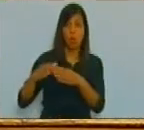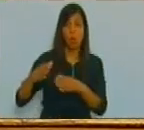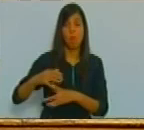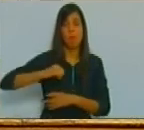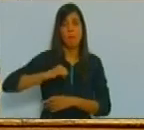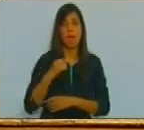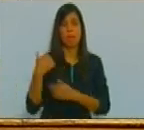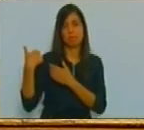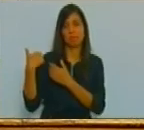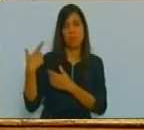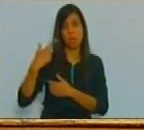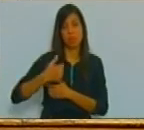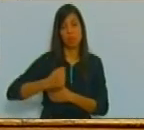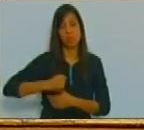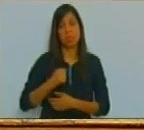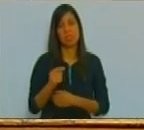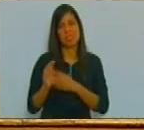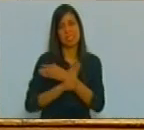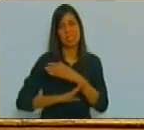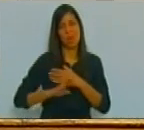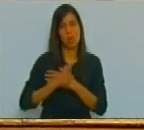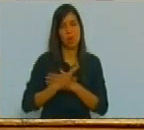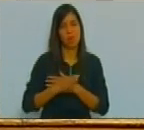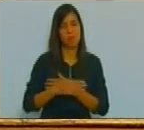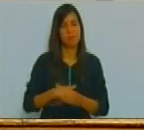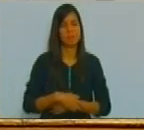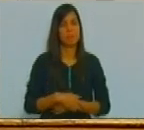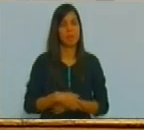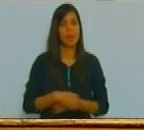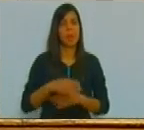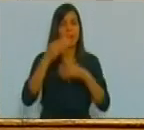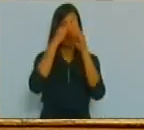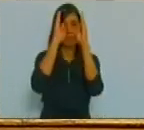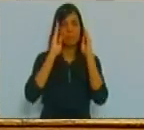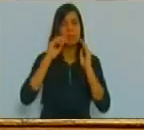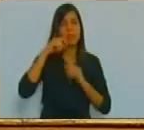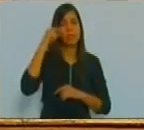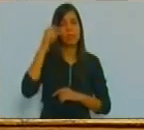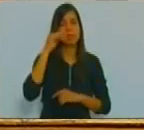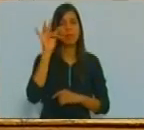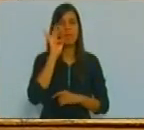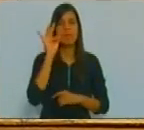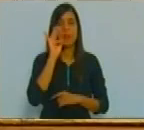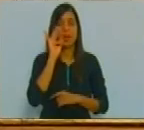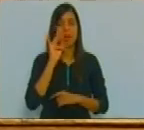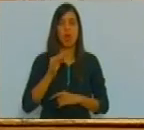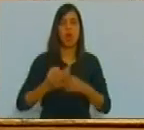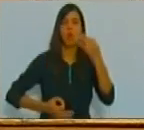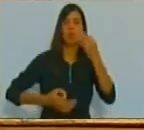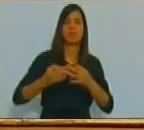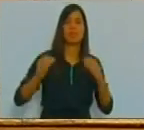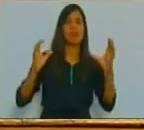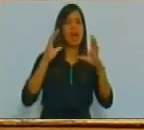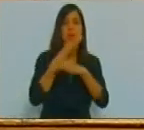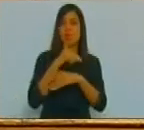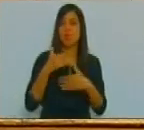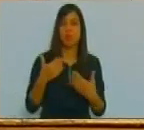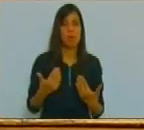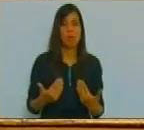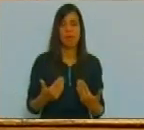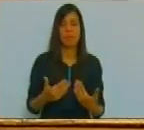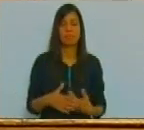que hubo con este ministerio público mayor impunidad del ministerio público que intervino esta asamblea